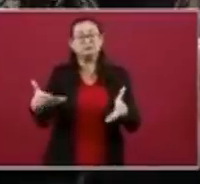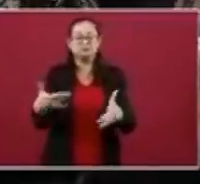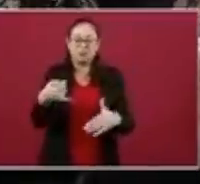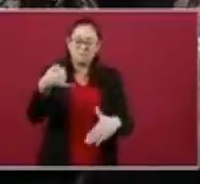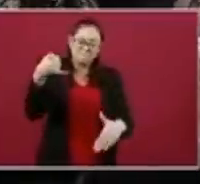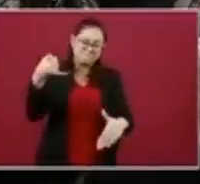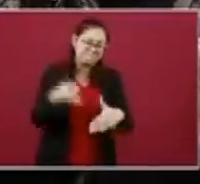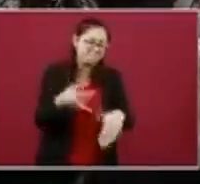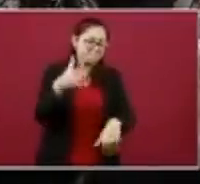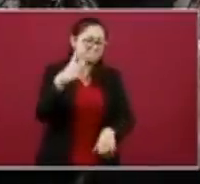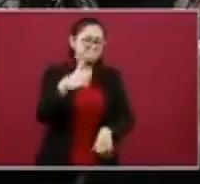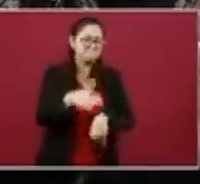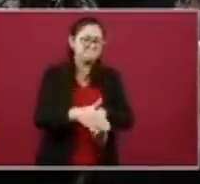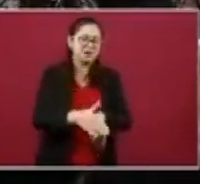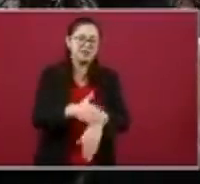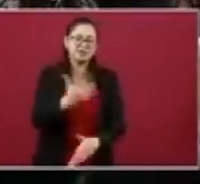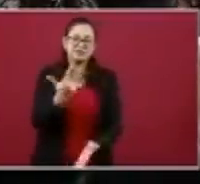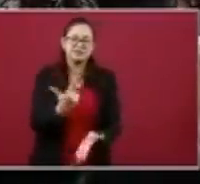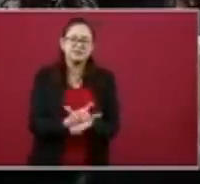profundizan